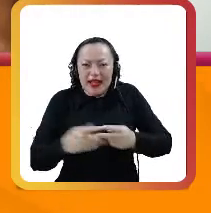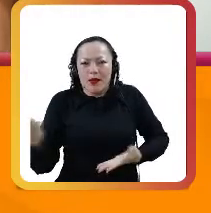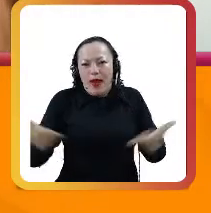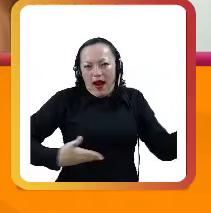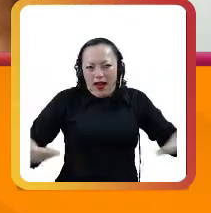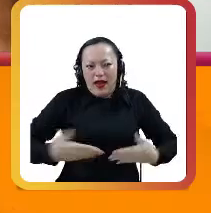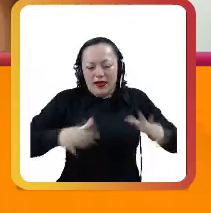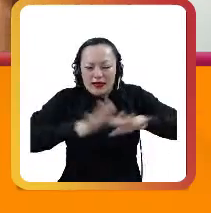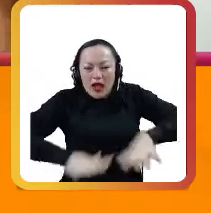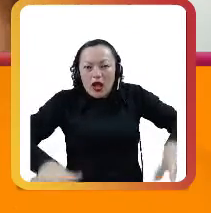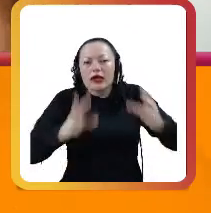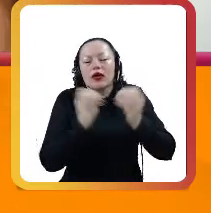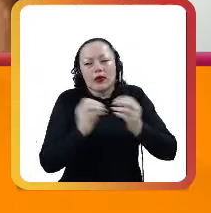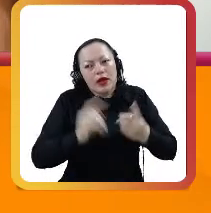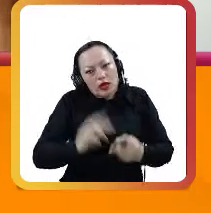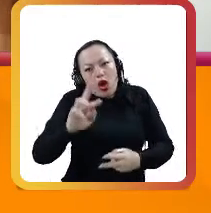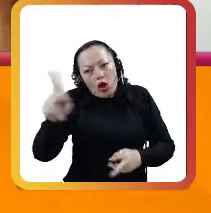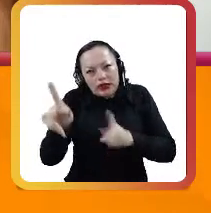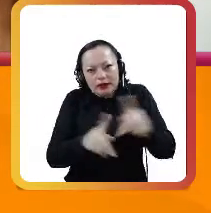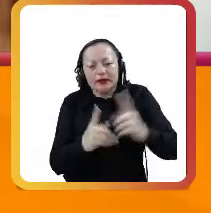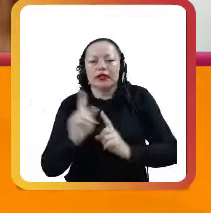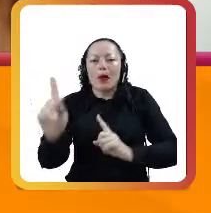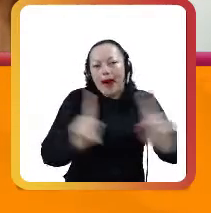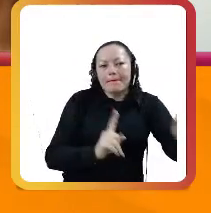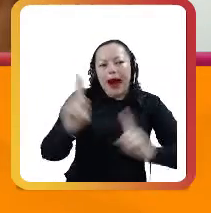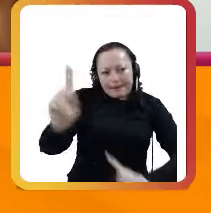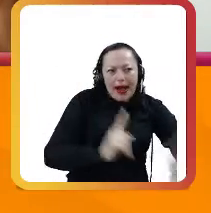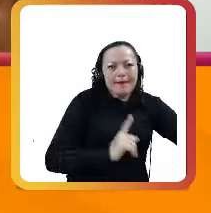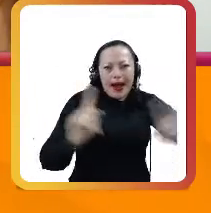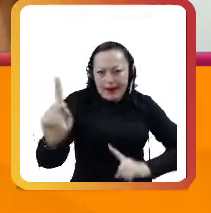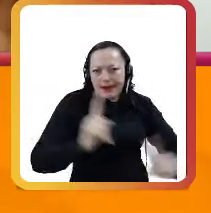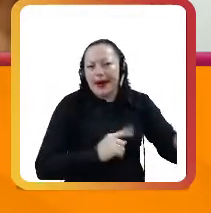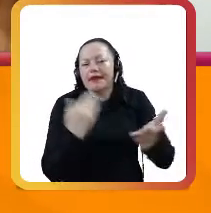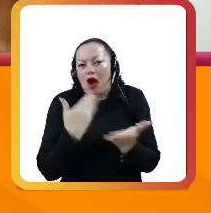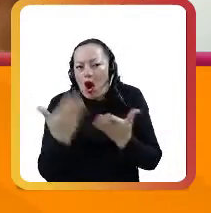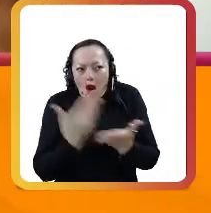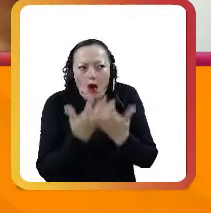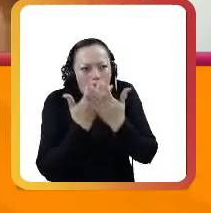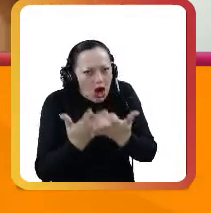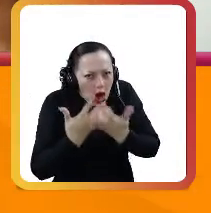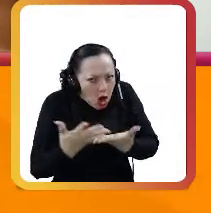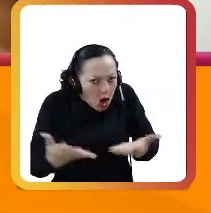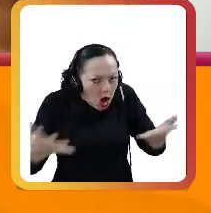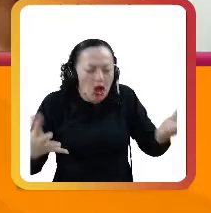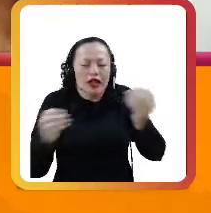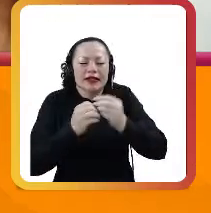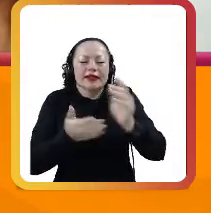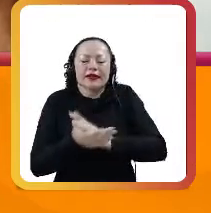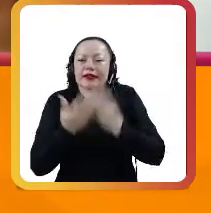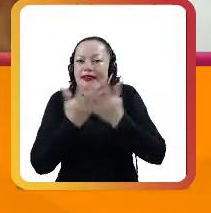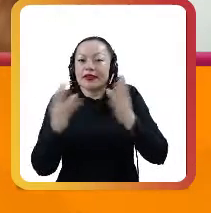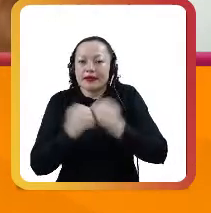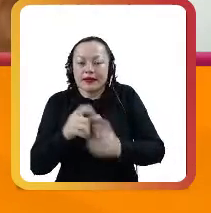lugar, como para los clientes que también van a este sitio y hacen uso de ellos, Laurita. No, súper bien, y